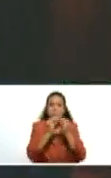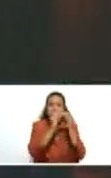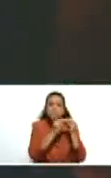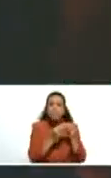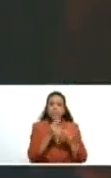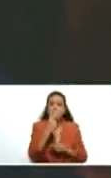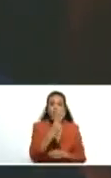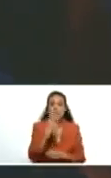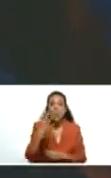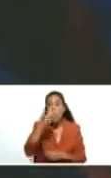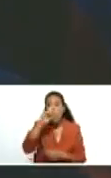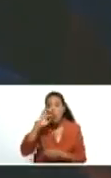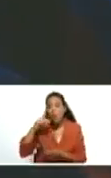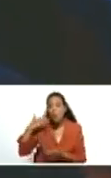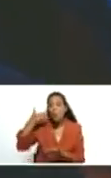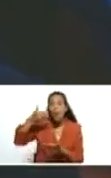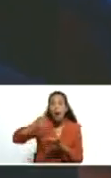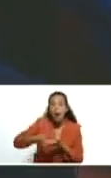24 años